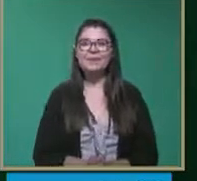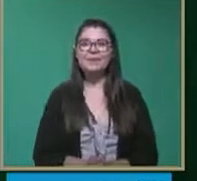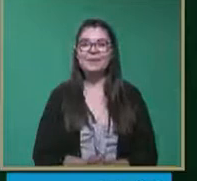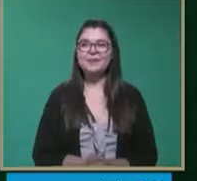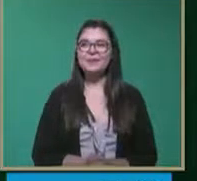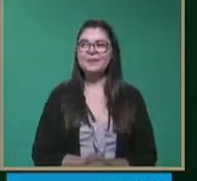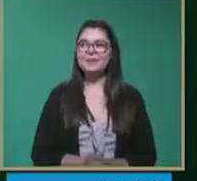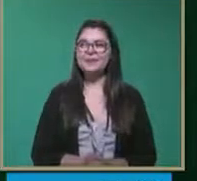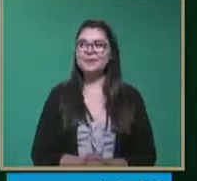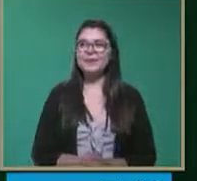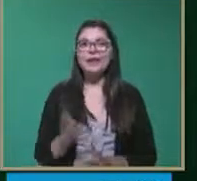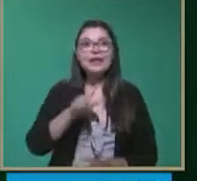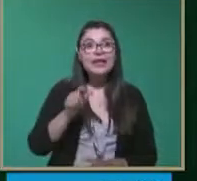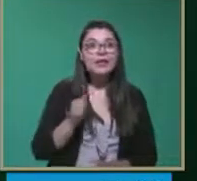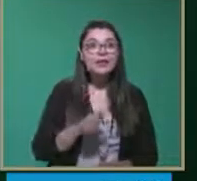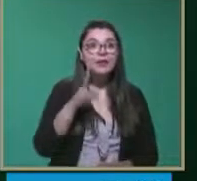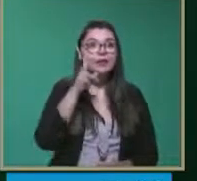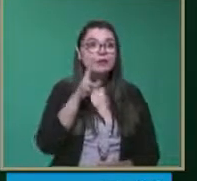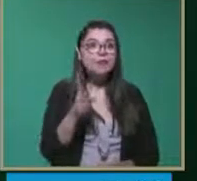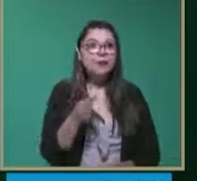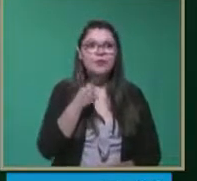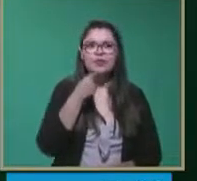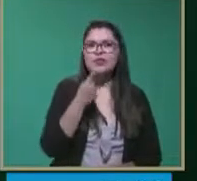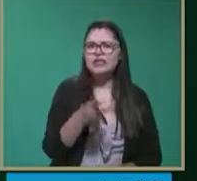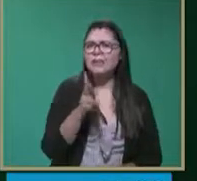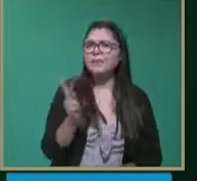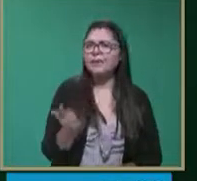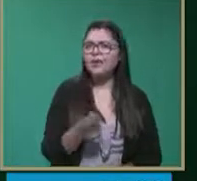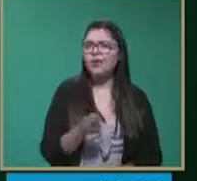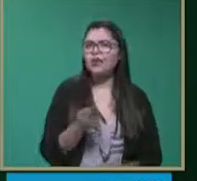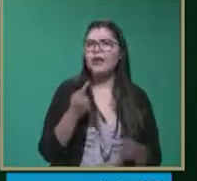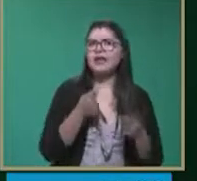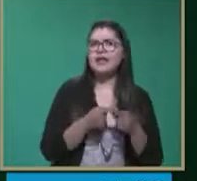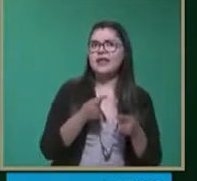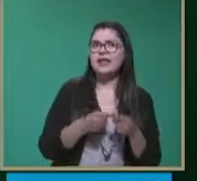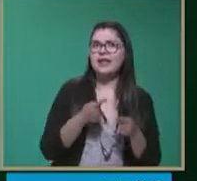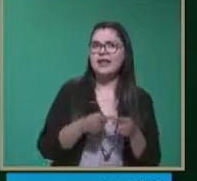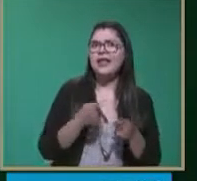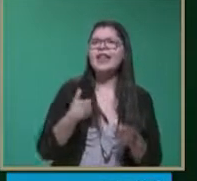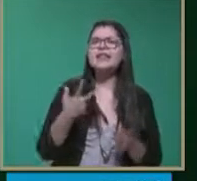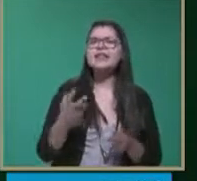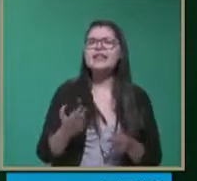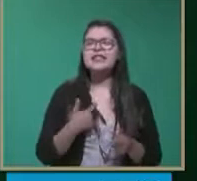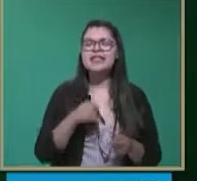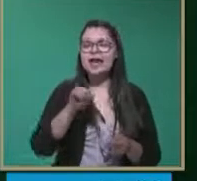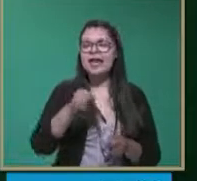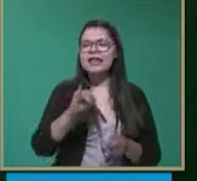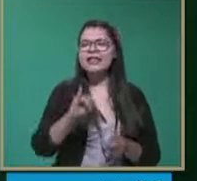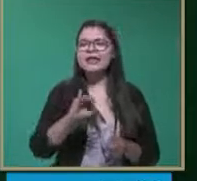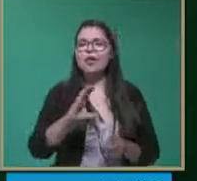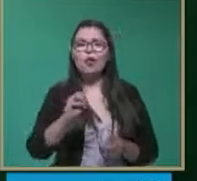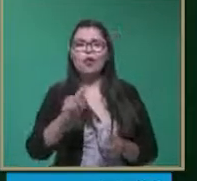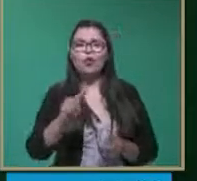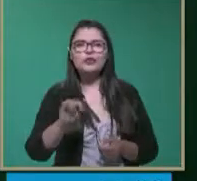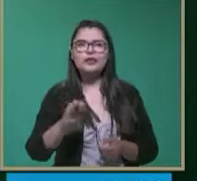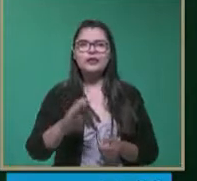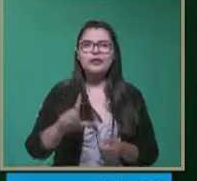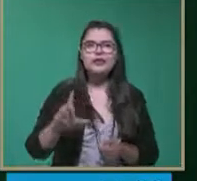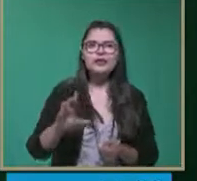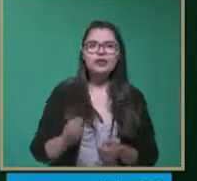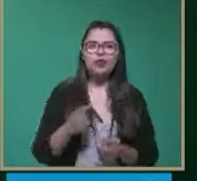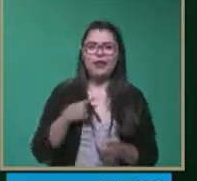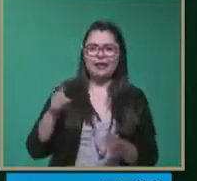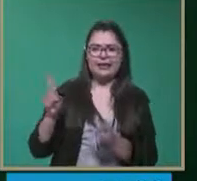Y después, maestra, viene una pregunta que dice, ¿quién es ese jicotillo que anda en pos de Doña Blanca?